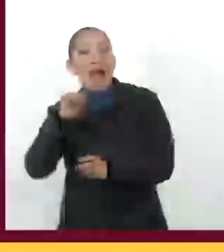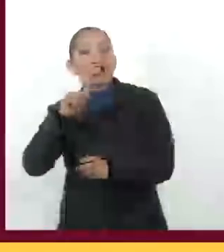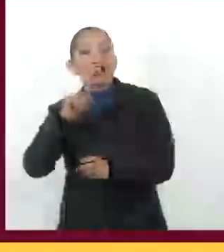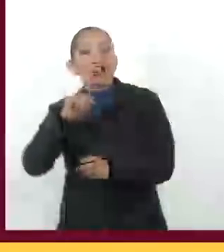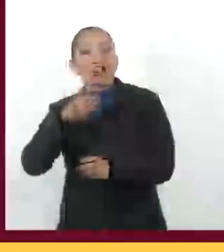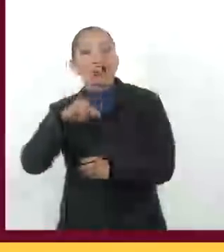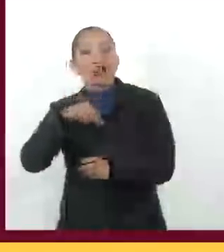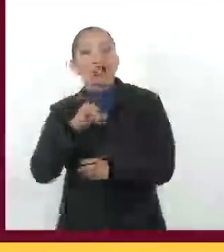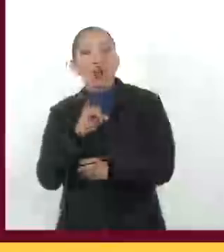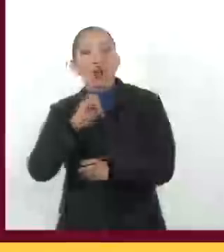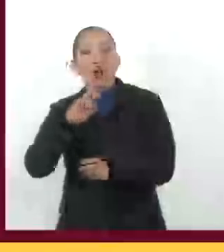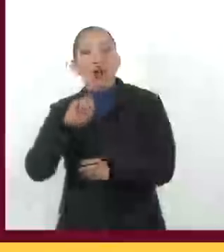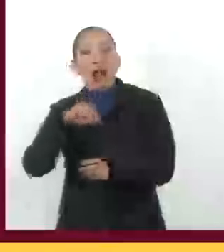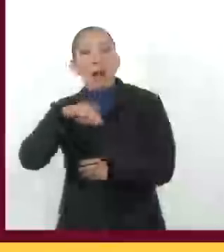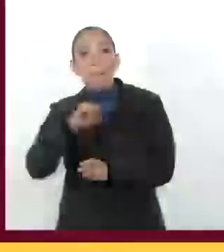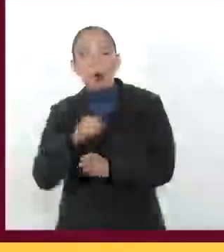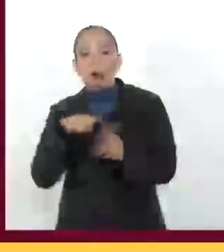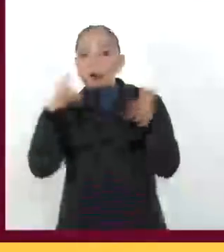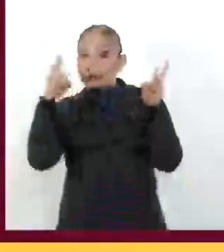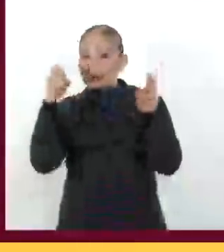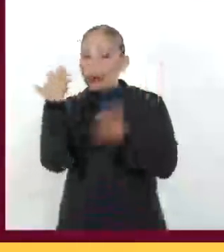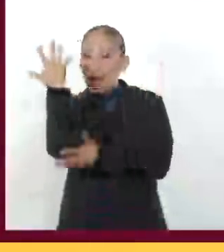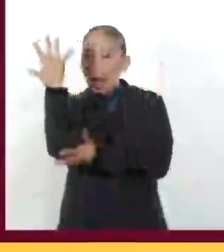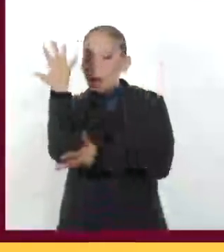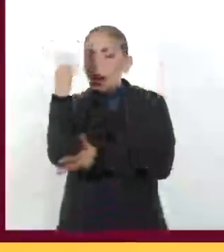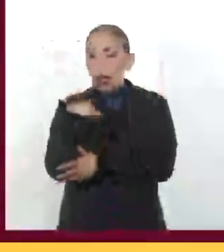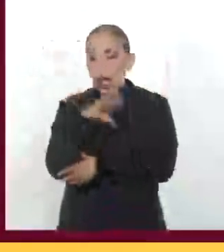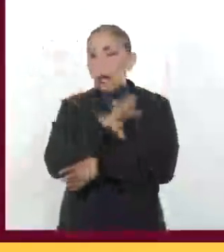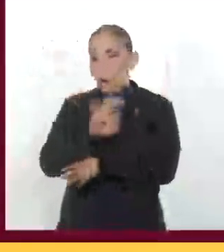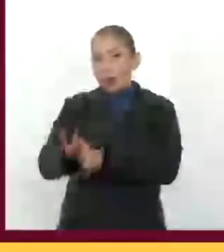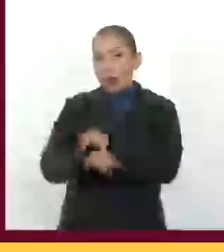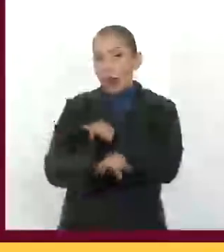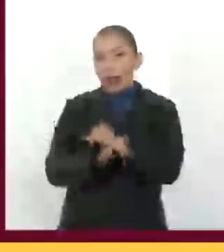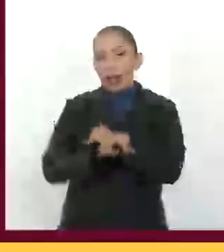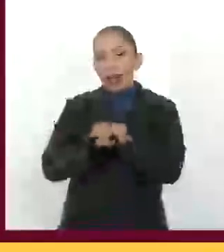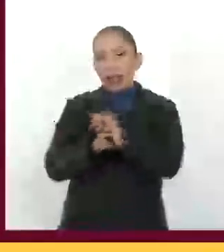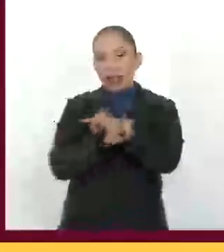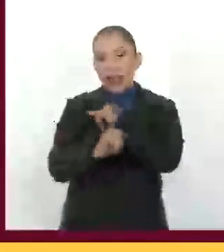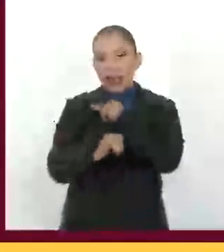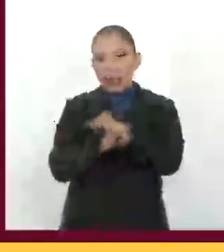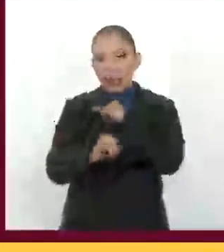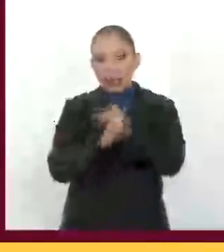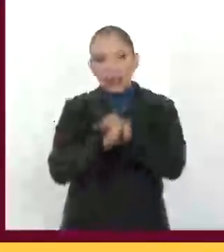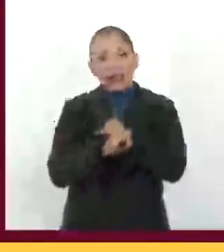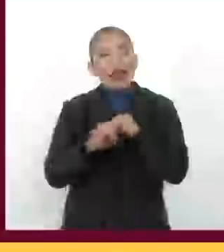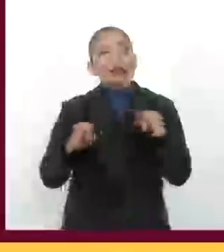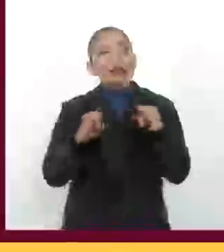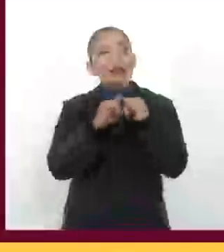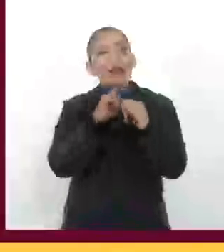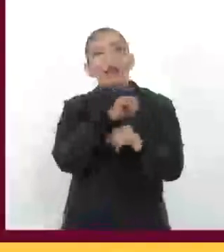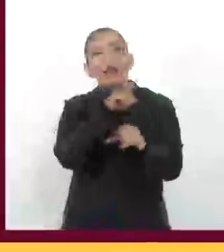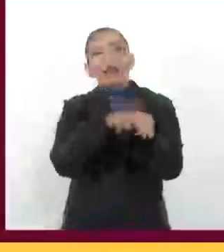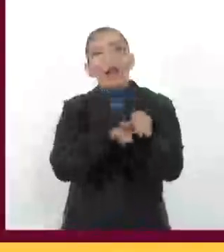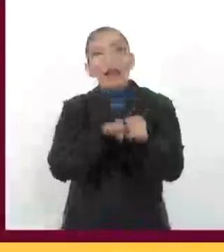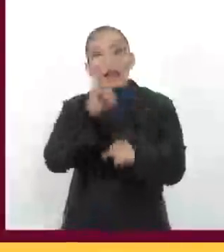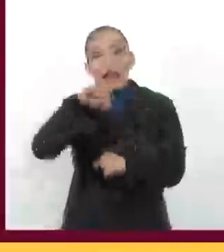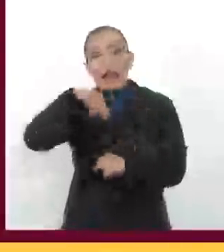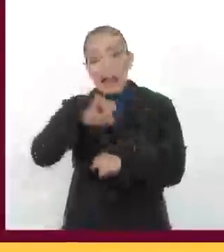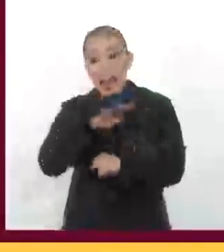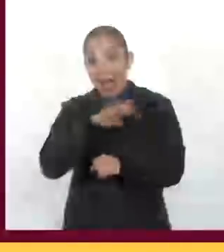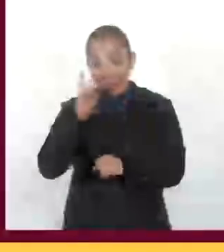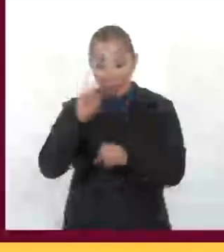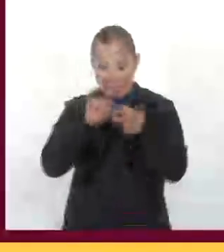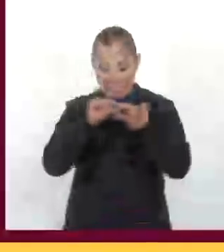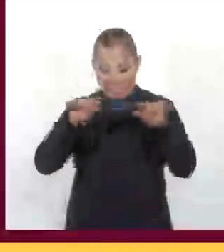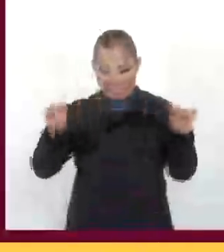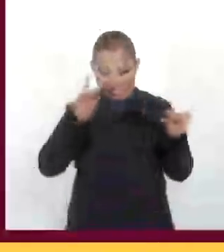de Antonio Ramos Revillas, de la colección Árbol, y disponible en la página electrónica del Instituto Nacional